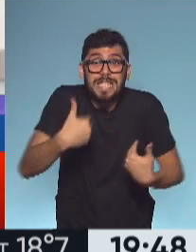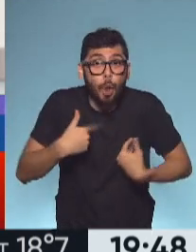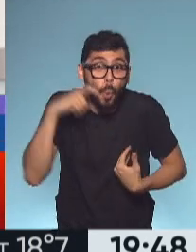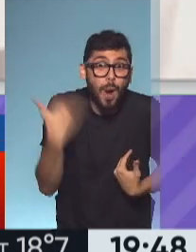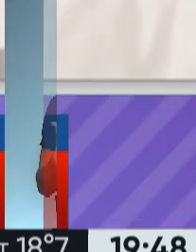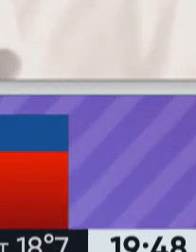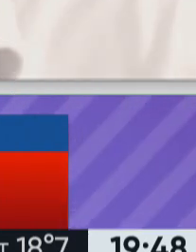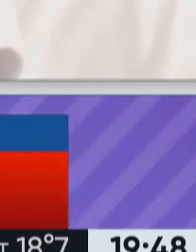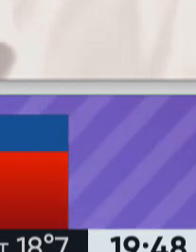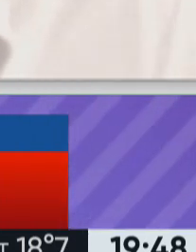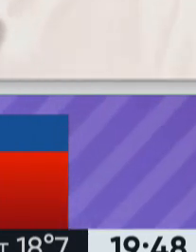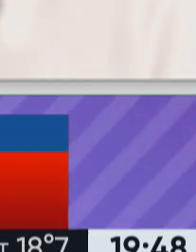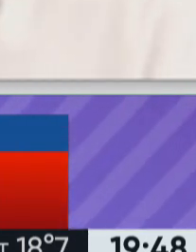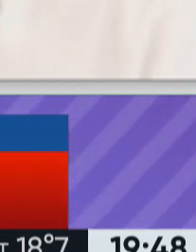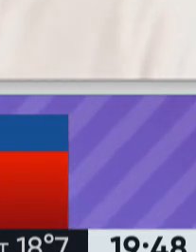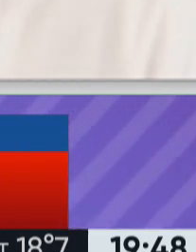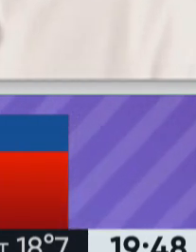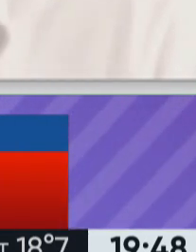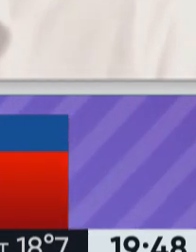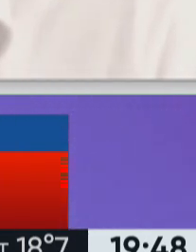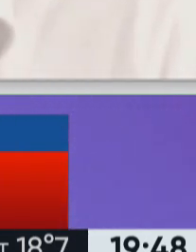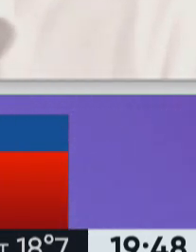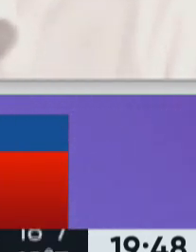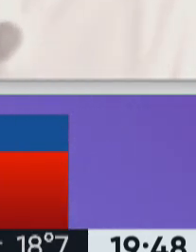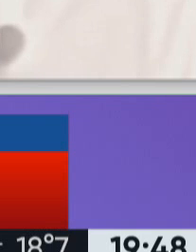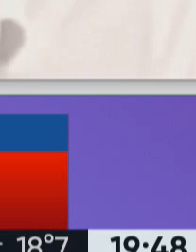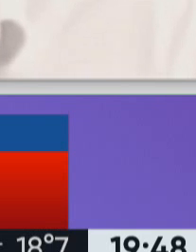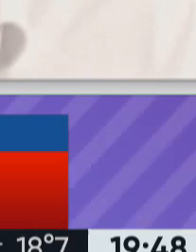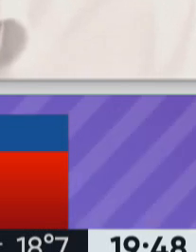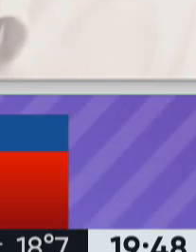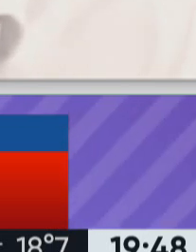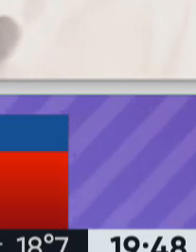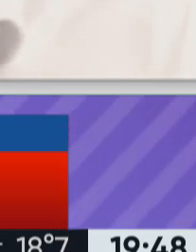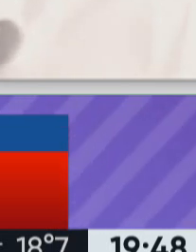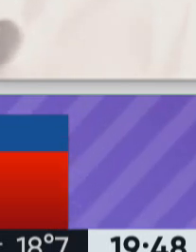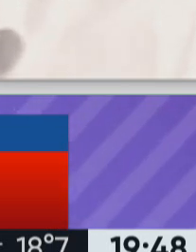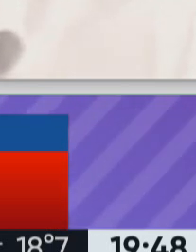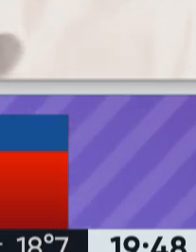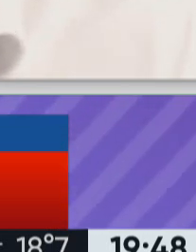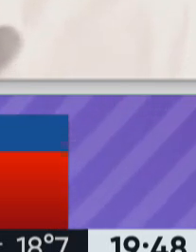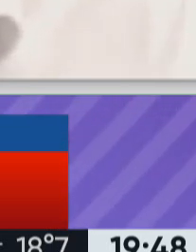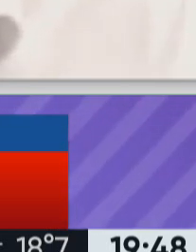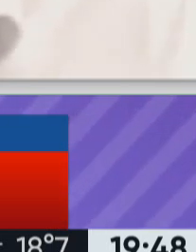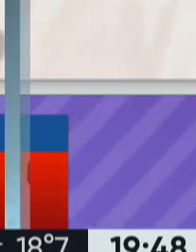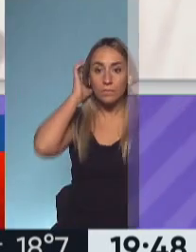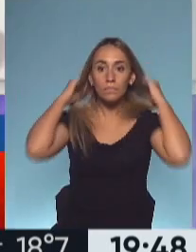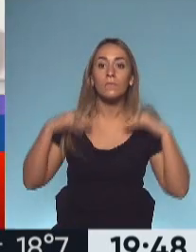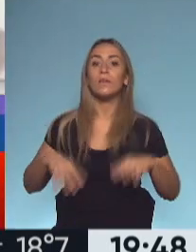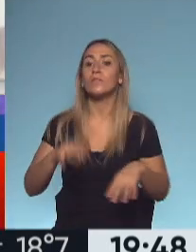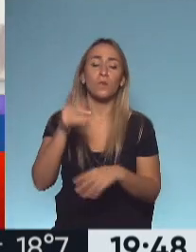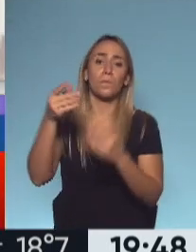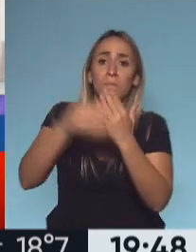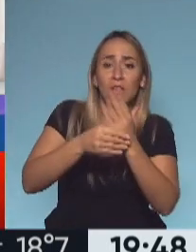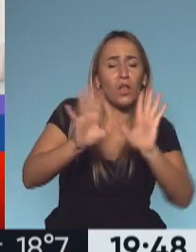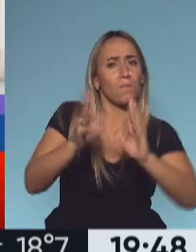Estado Nacional desinvierte en nuestras escuelas. Y quiero decirles, ¿no?, en el respaldo del presidente, no un ministro, sino a la educación,